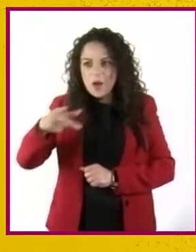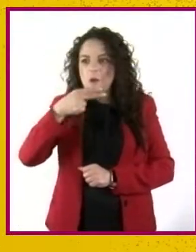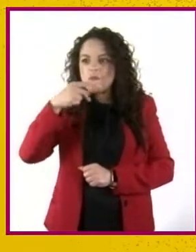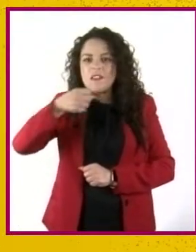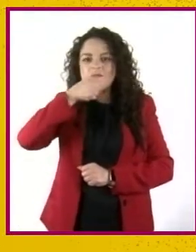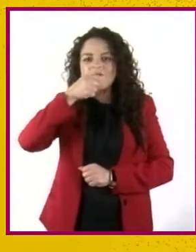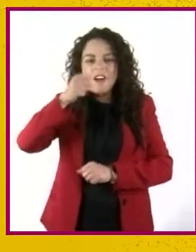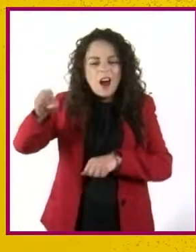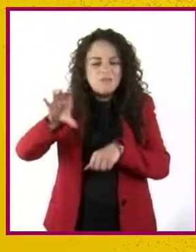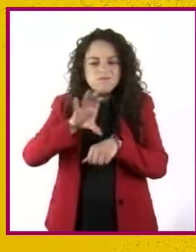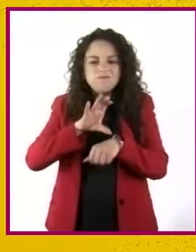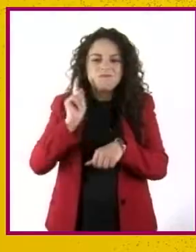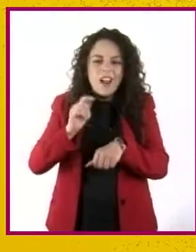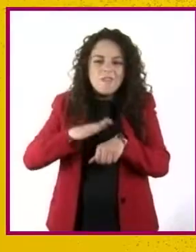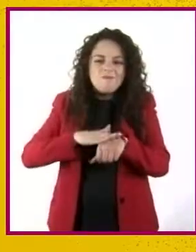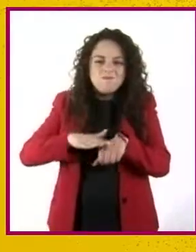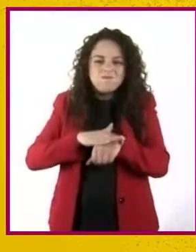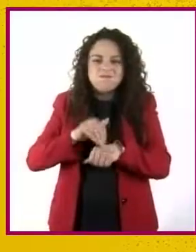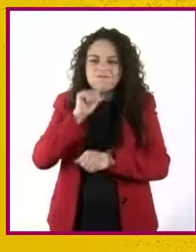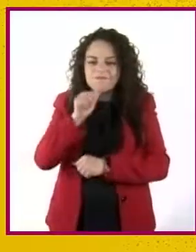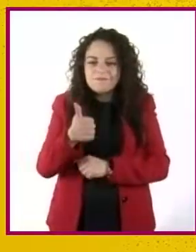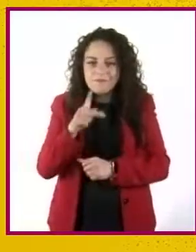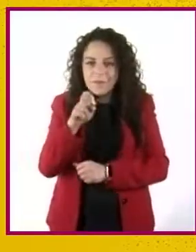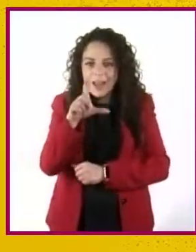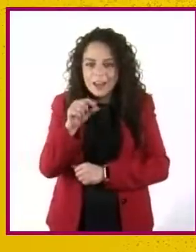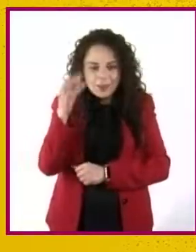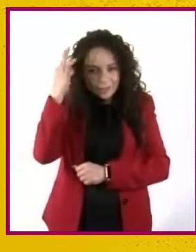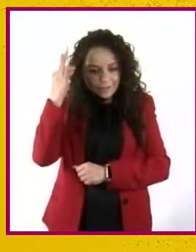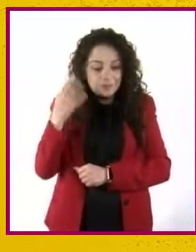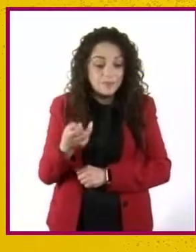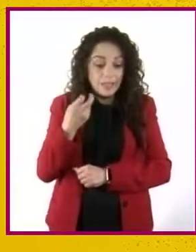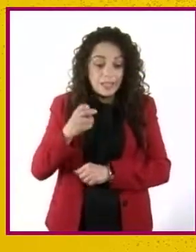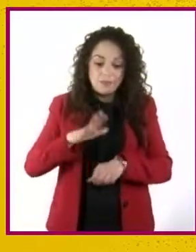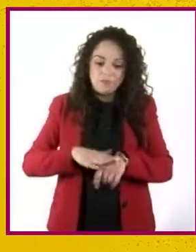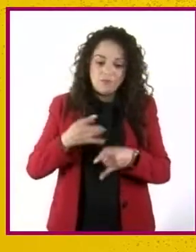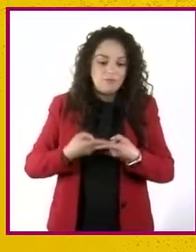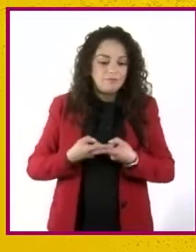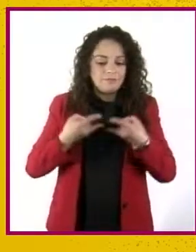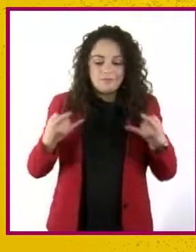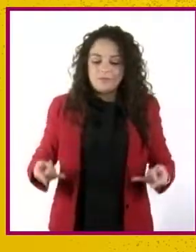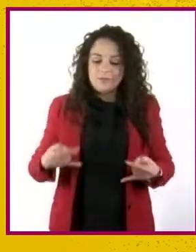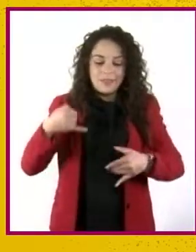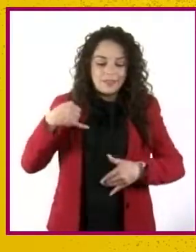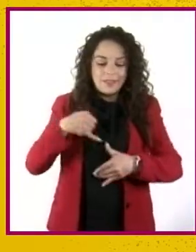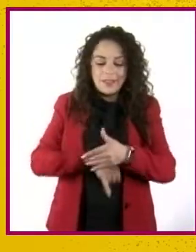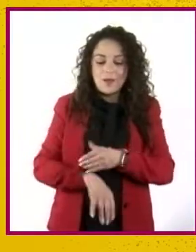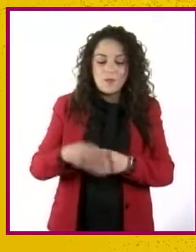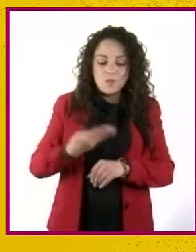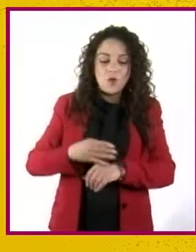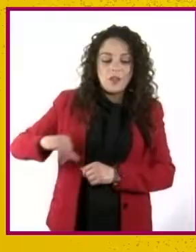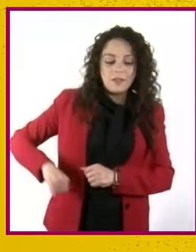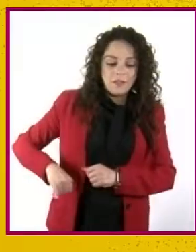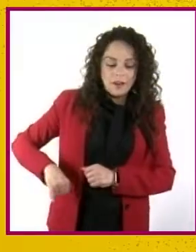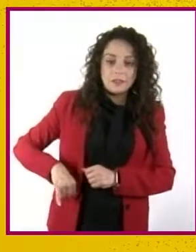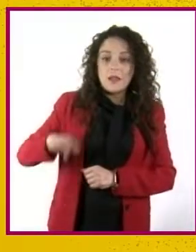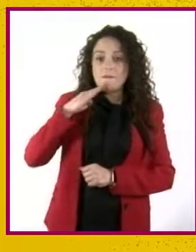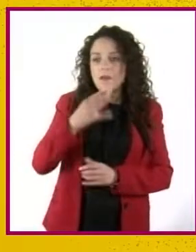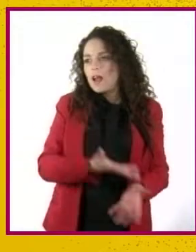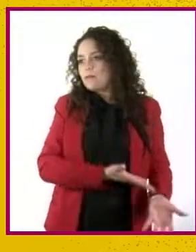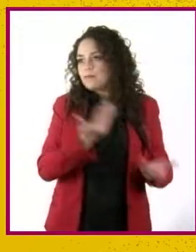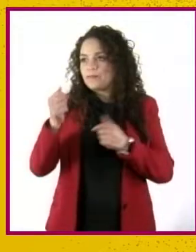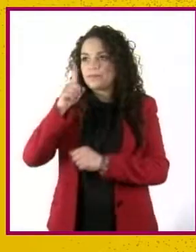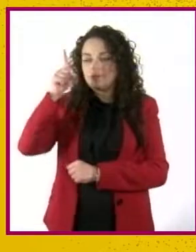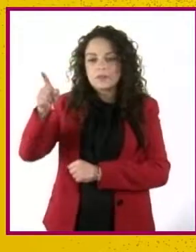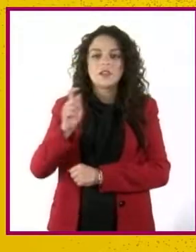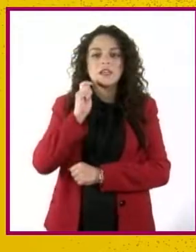mi primera clase de historia fue mucho más interesante. Mi madre me llevó a la Alhóndiga de Granaditas y me dijo: de